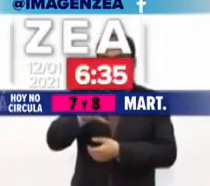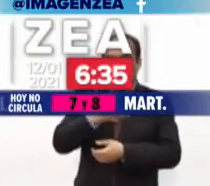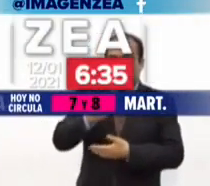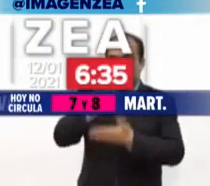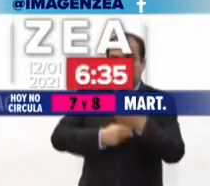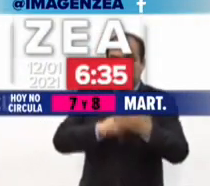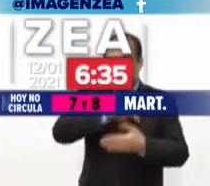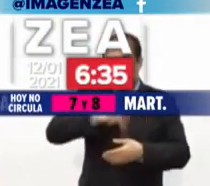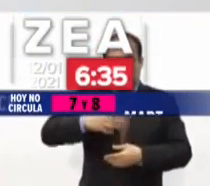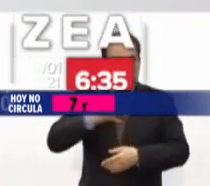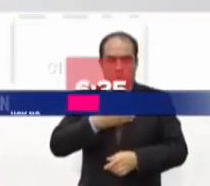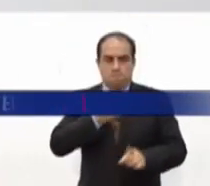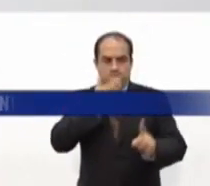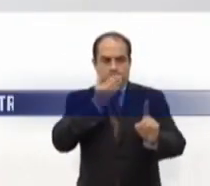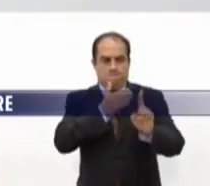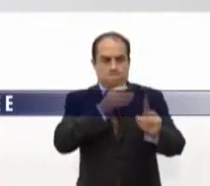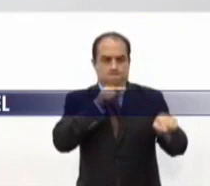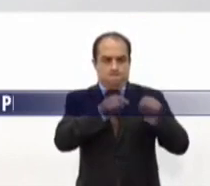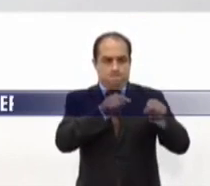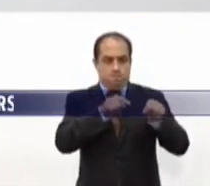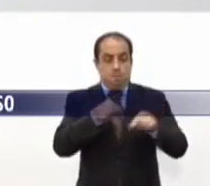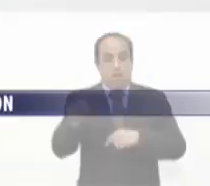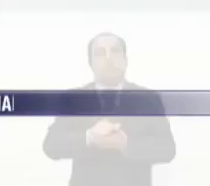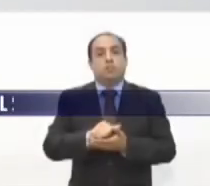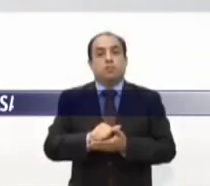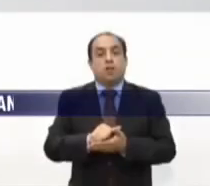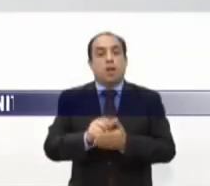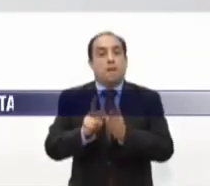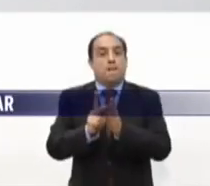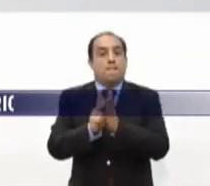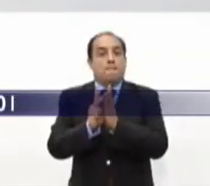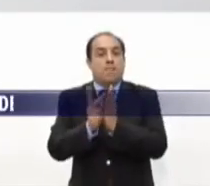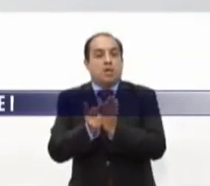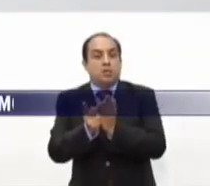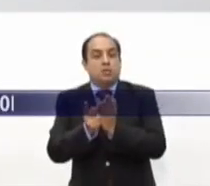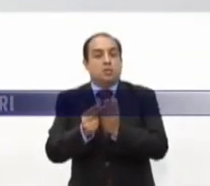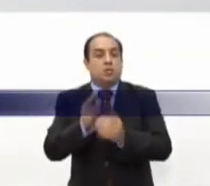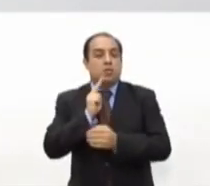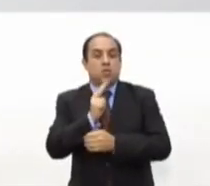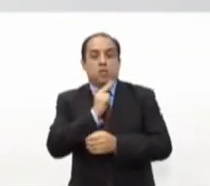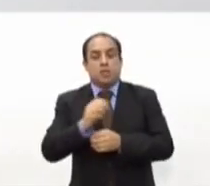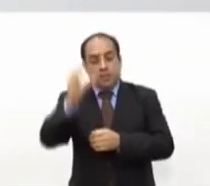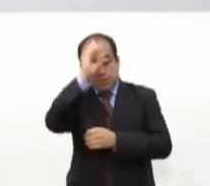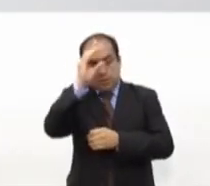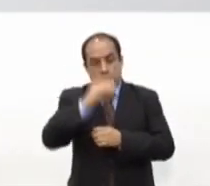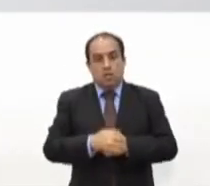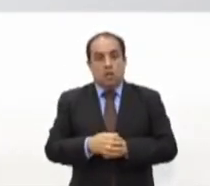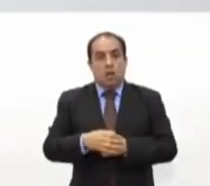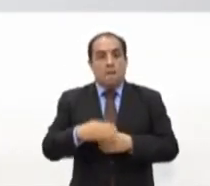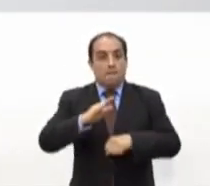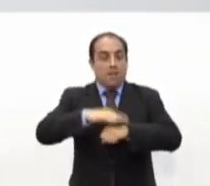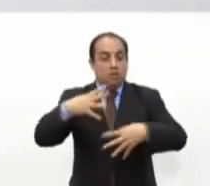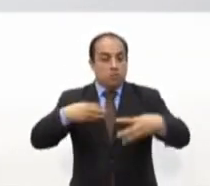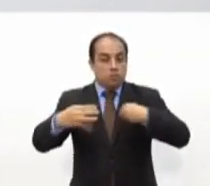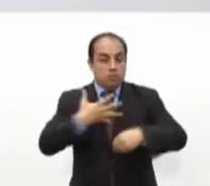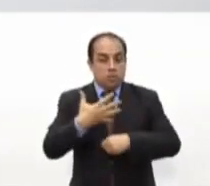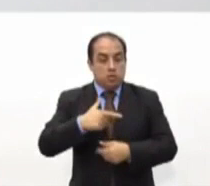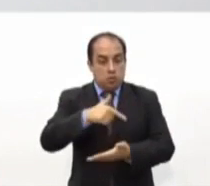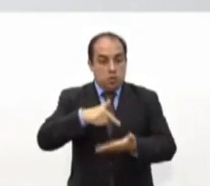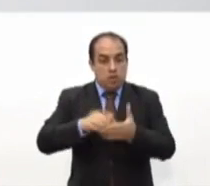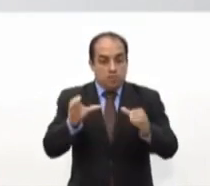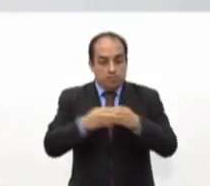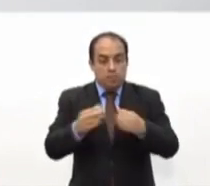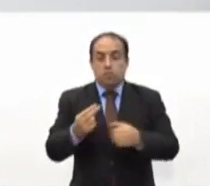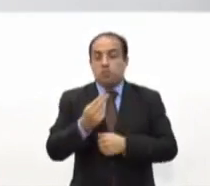vamos a llegar a confrontaciones, porque también eso es lo que están esperando. El mayor número de contagios se da en lugares cerrados donde no se usa